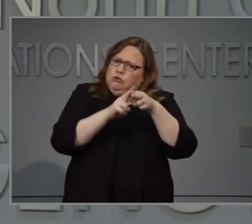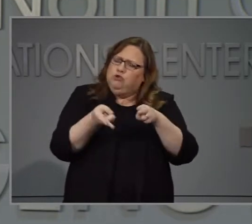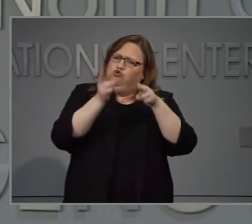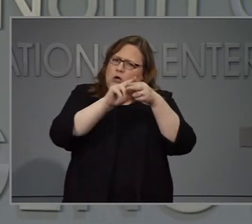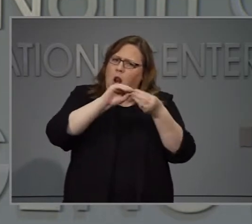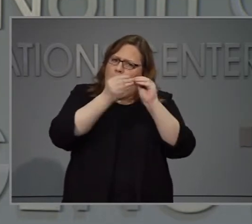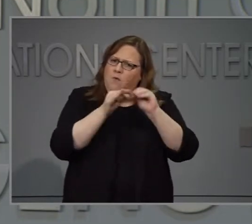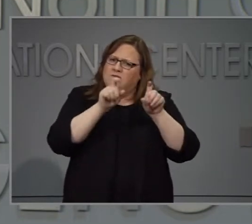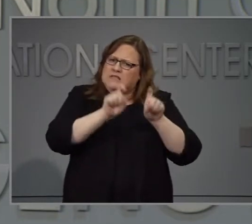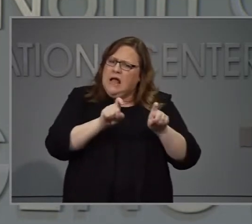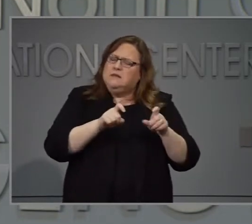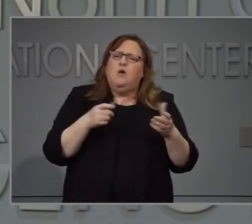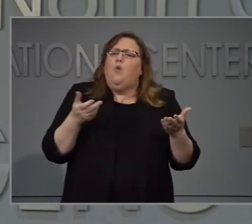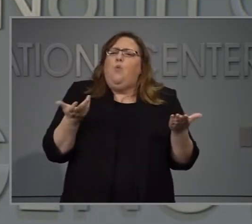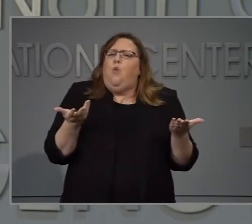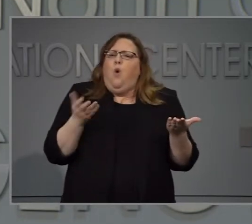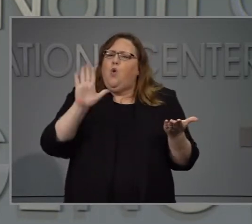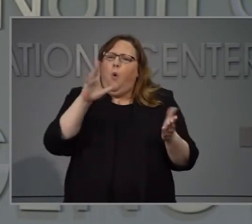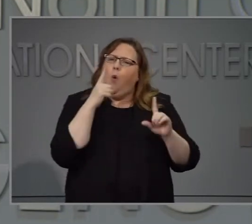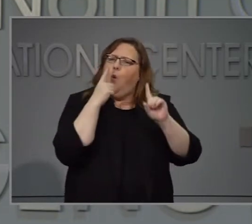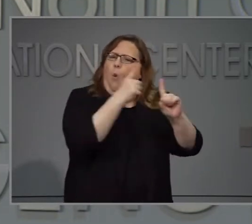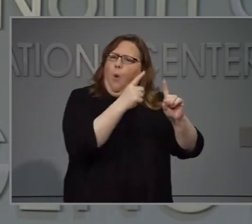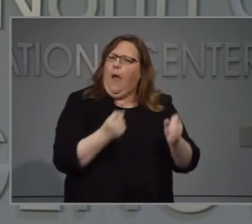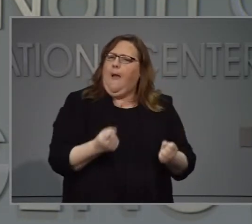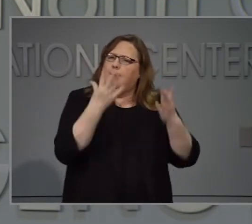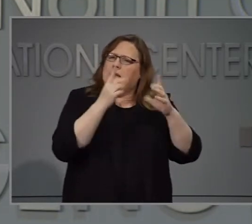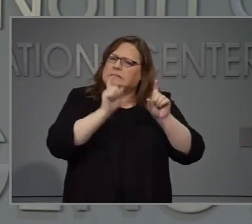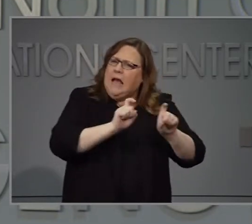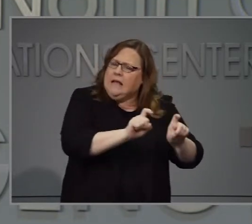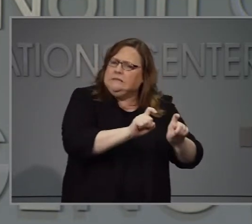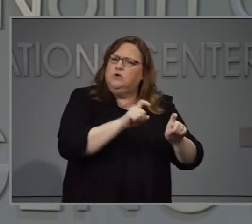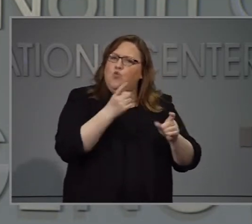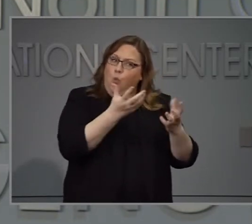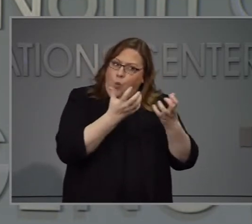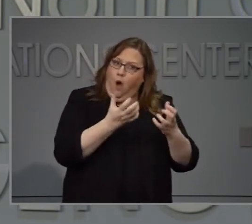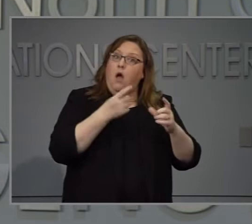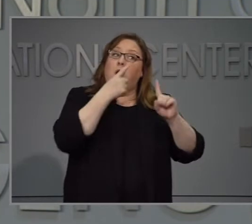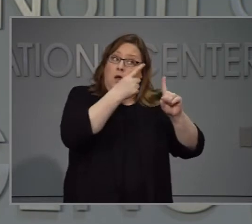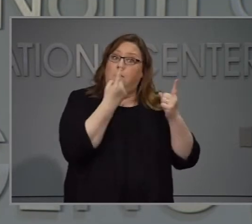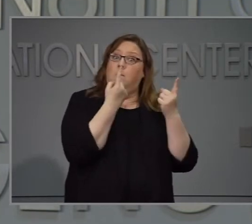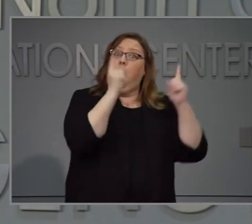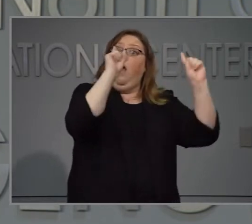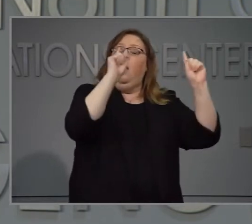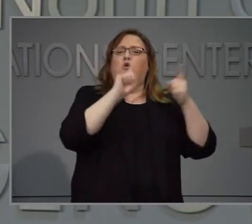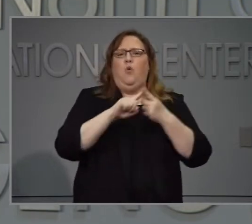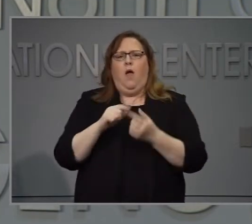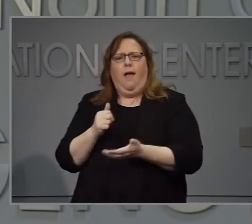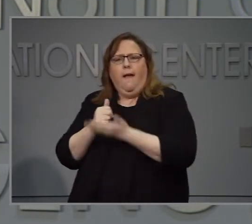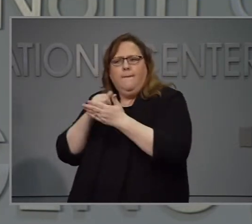para sentirnos cómodos a futuro para poder llegar a abrir la economía